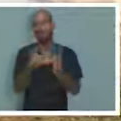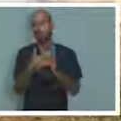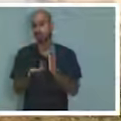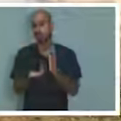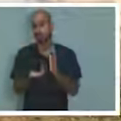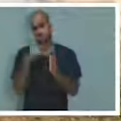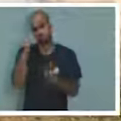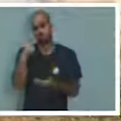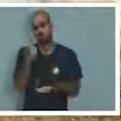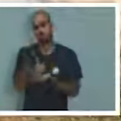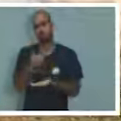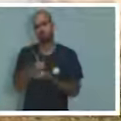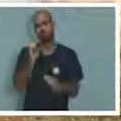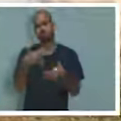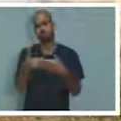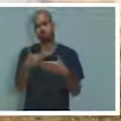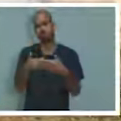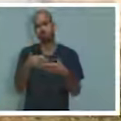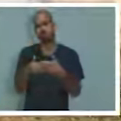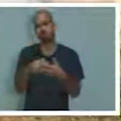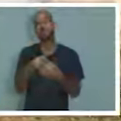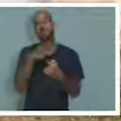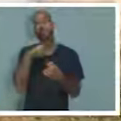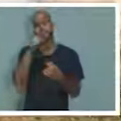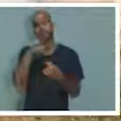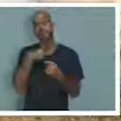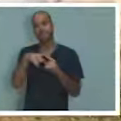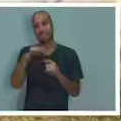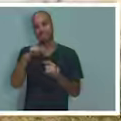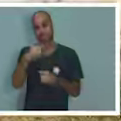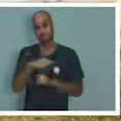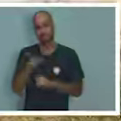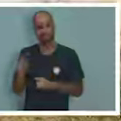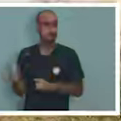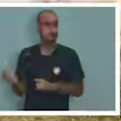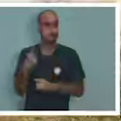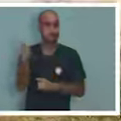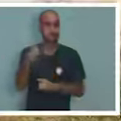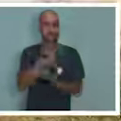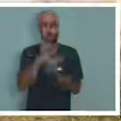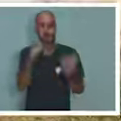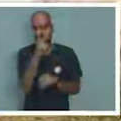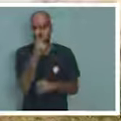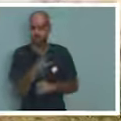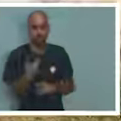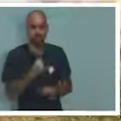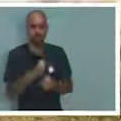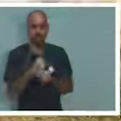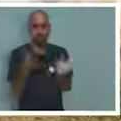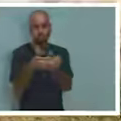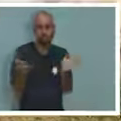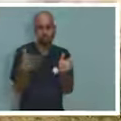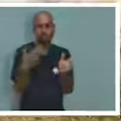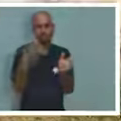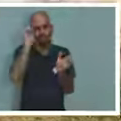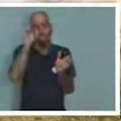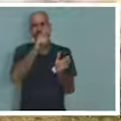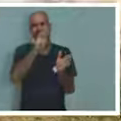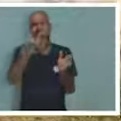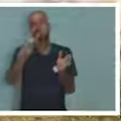usted. Amigos, en la tarde de hoy, desde la Unidad Empresarial de Base Genética El Jigüe, única de su tipo y especializada en el trabajo